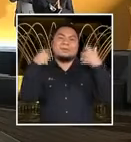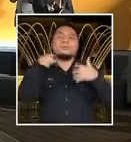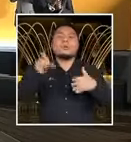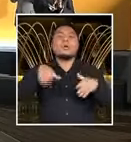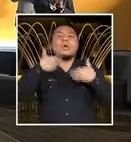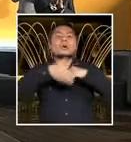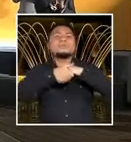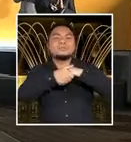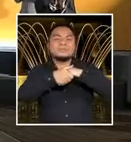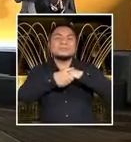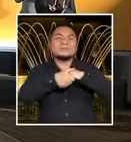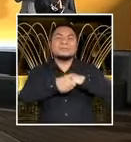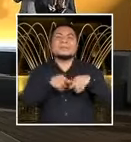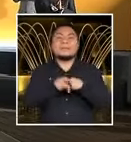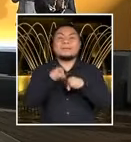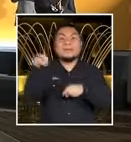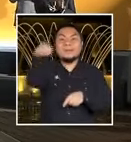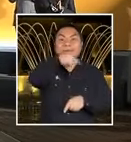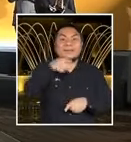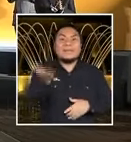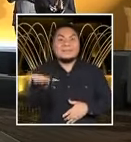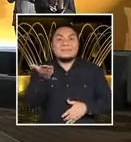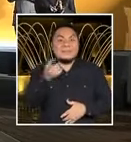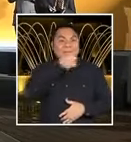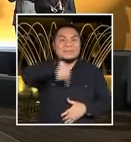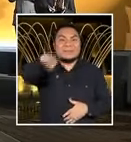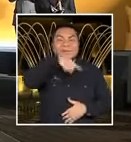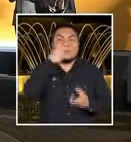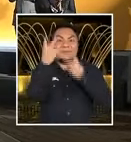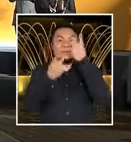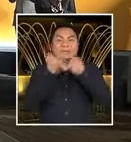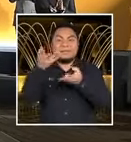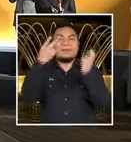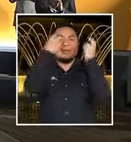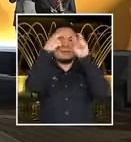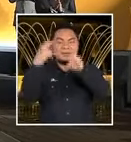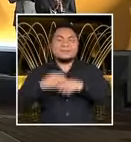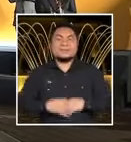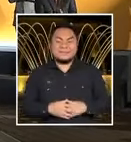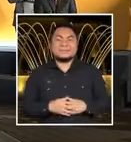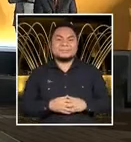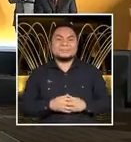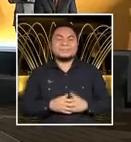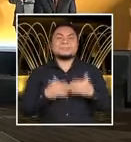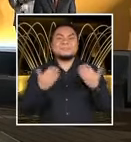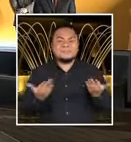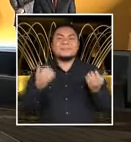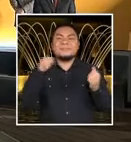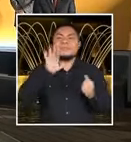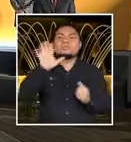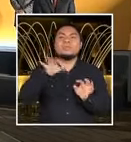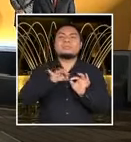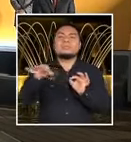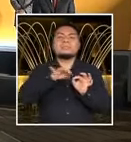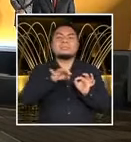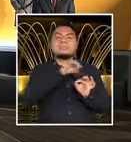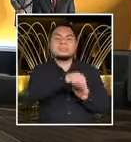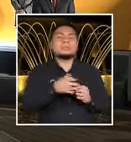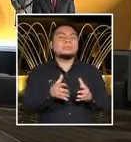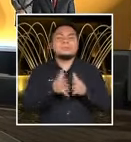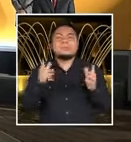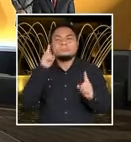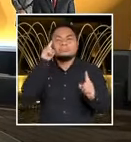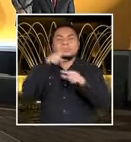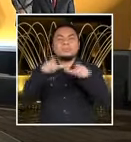saludo y la invitación a visitar, a hacer turismo en sus regiones, en tantos